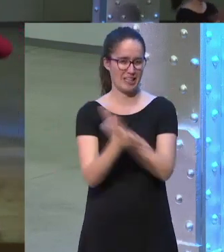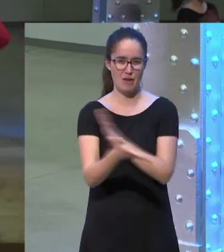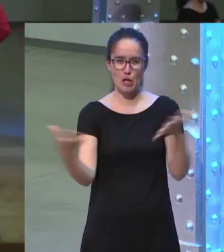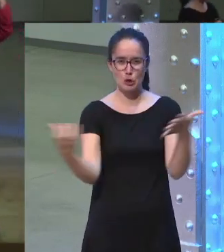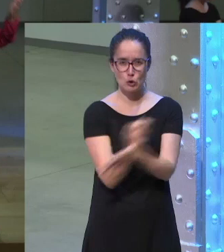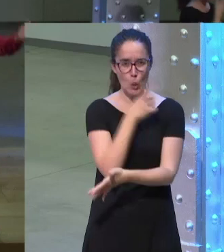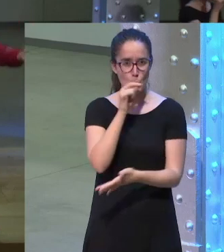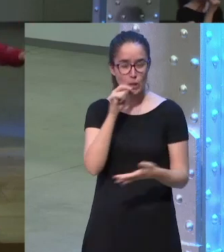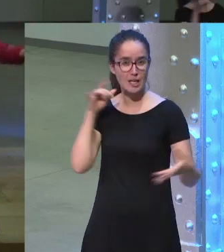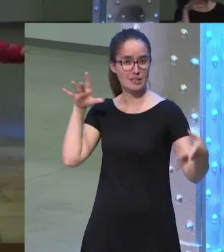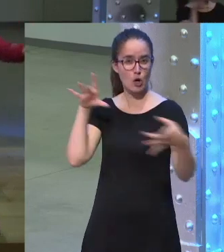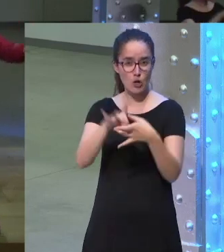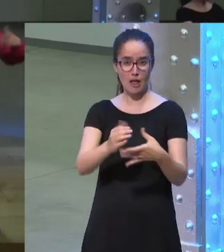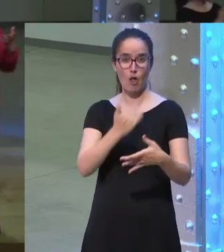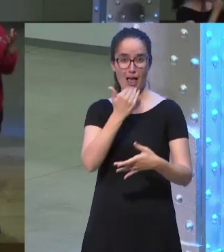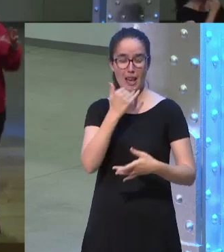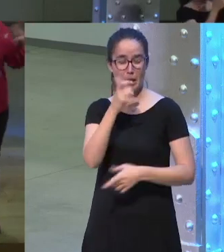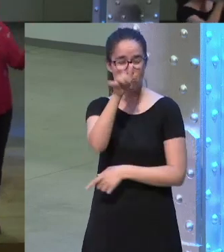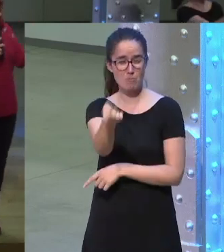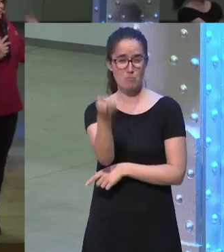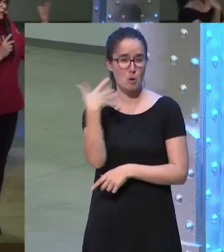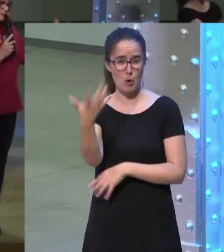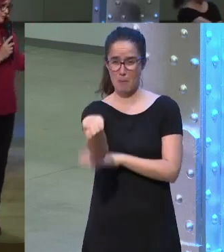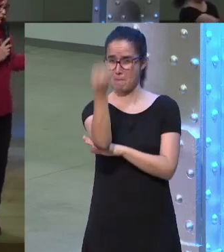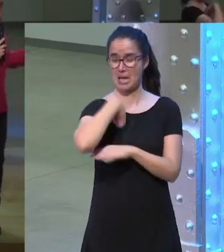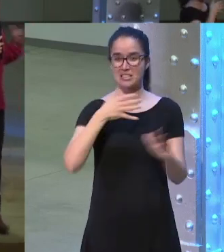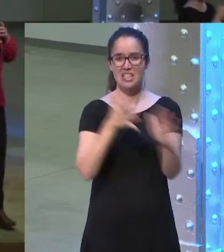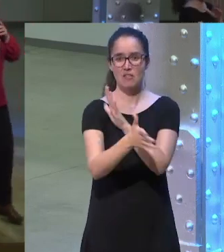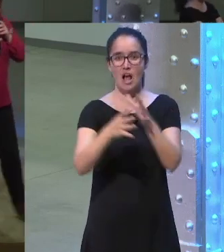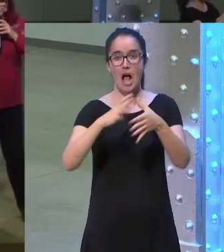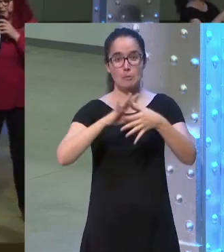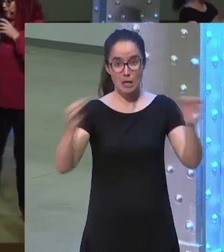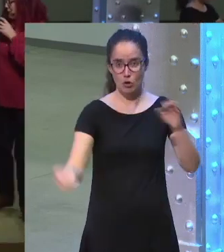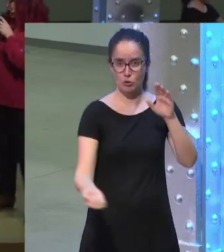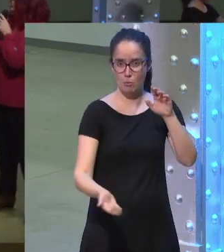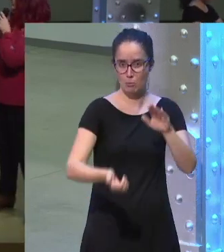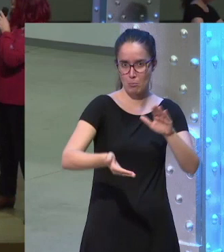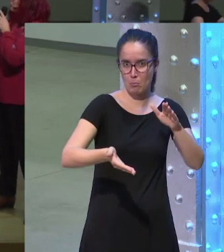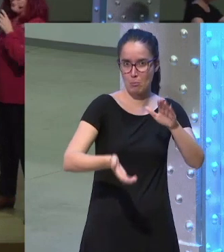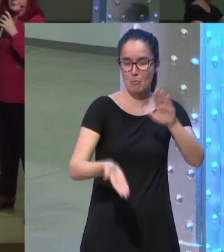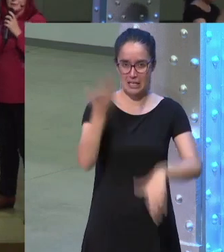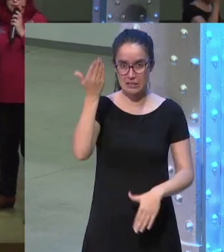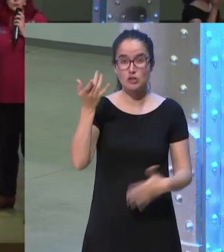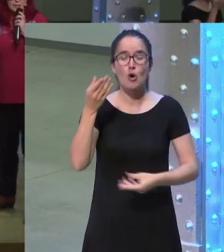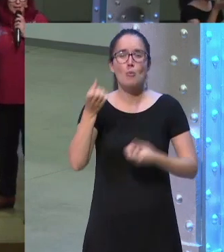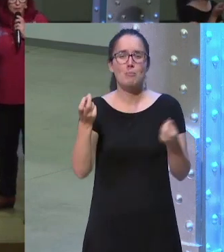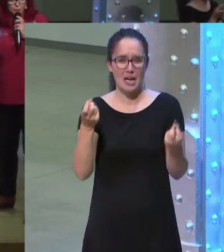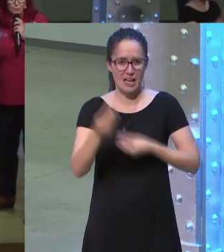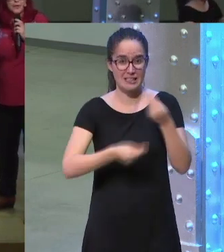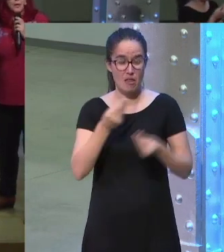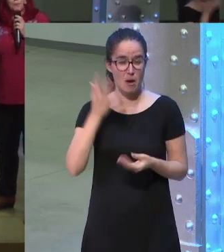está conectado a alguien que es muchísimo más popular. Más popular, quiero decir, tiene más amigos que él en Twitter. ¿Para qué se hace esto, aparte de para